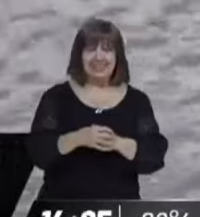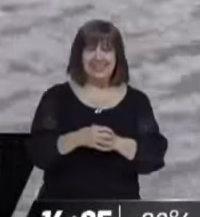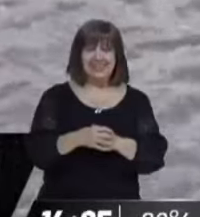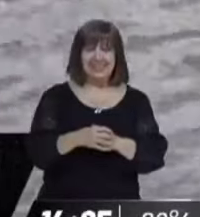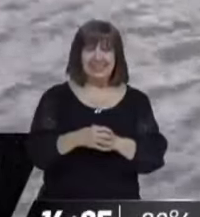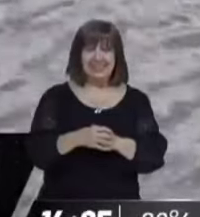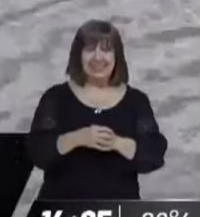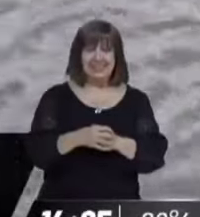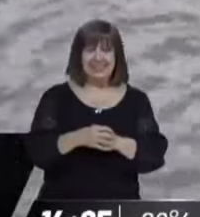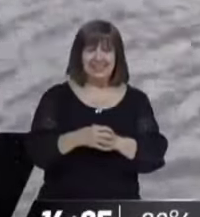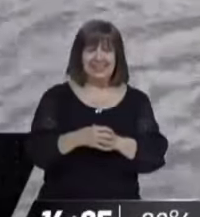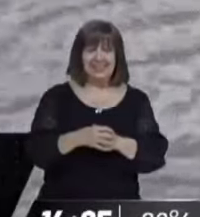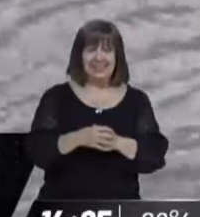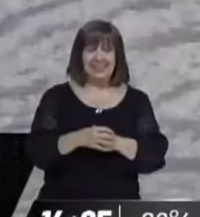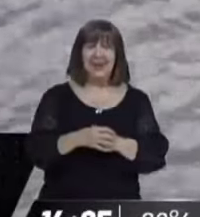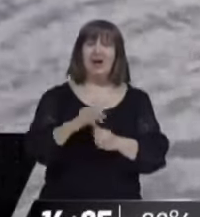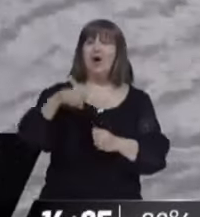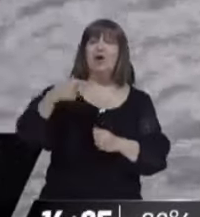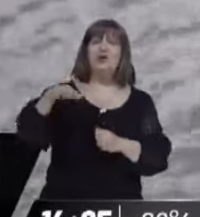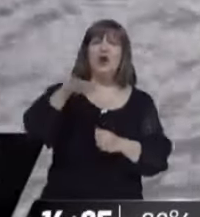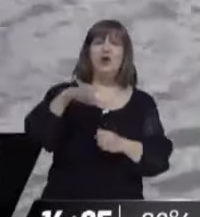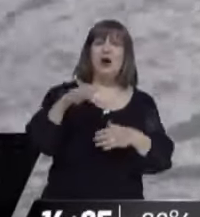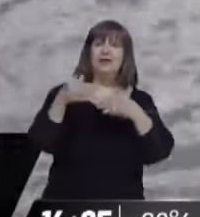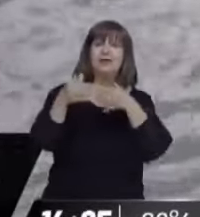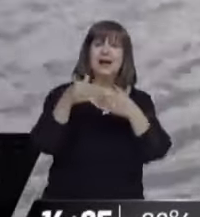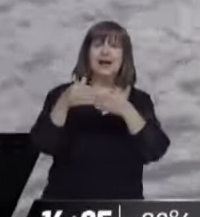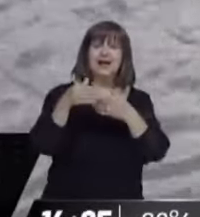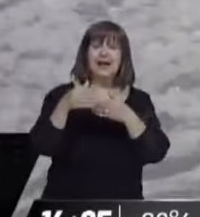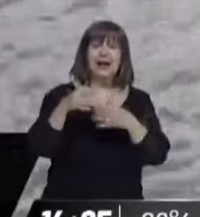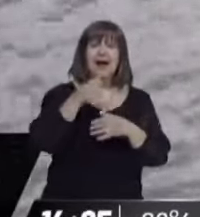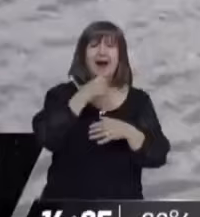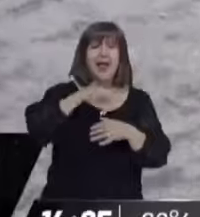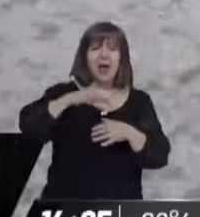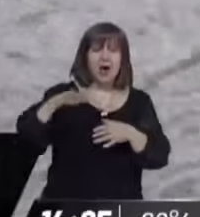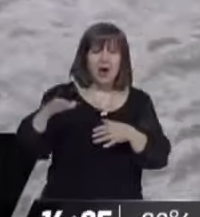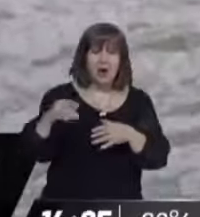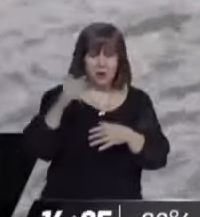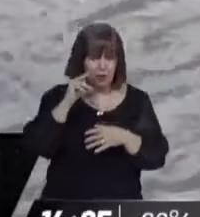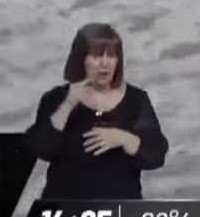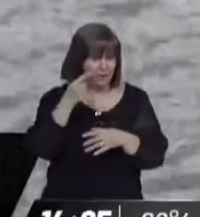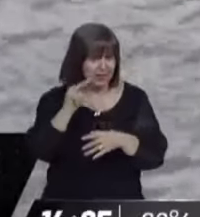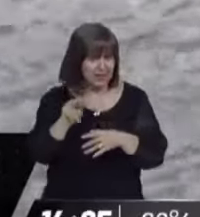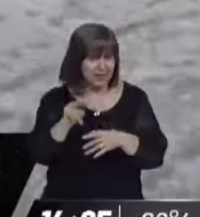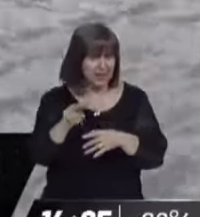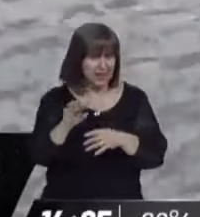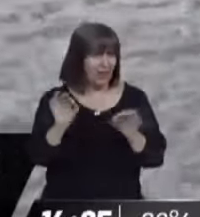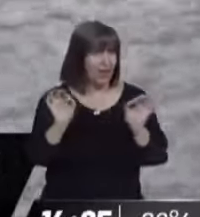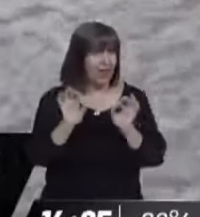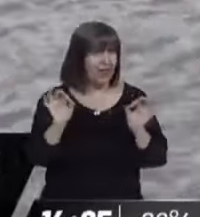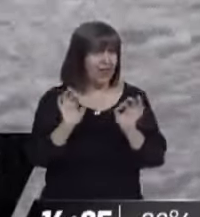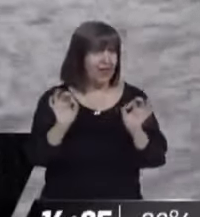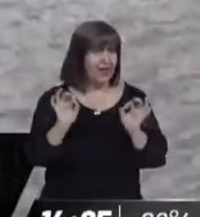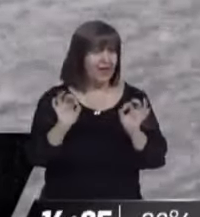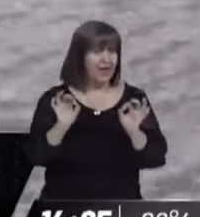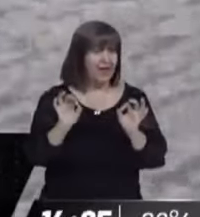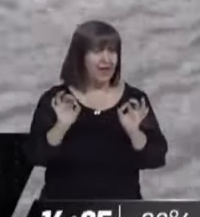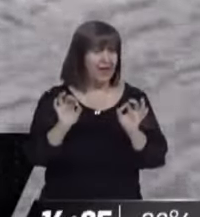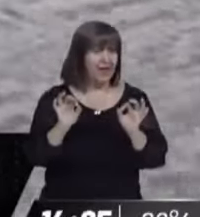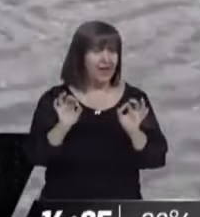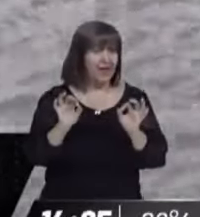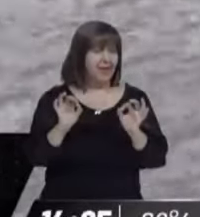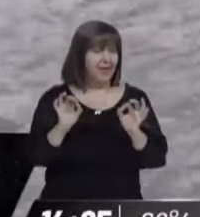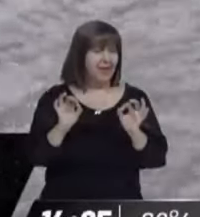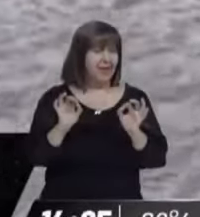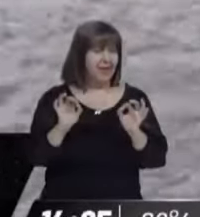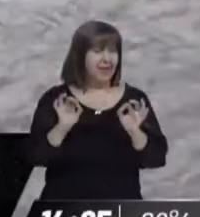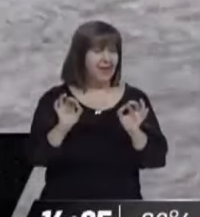¿Nunca la habían visto? ¿Y hay otro lugar cerca que habían visto un río con agua cerca o tampoco pasaba agua? Sí, en las Chacritas. ¿No